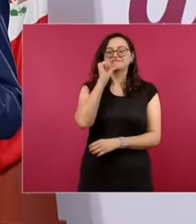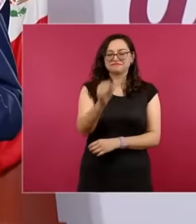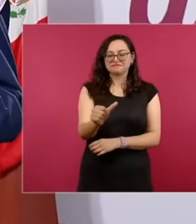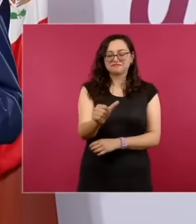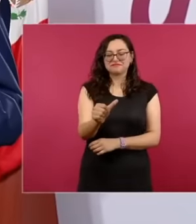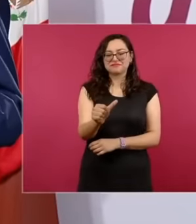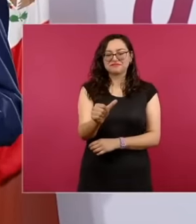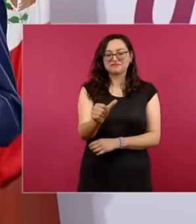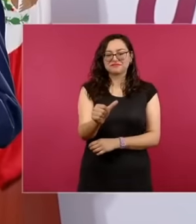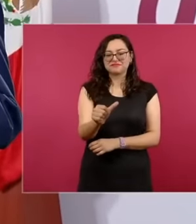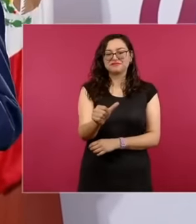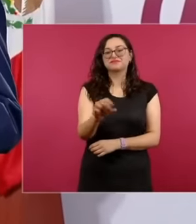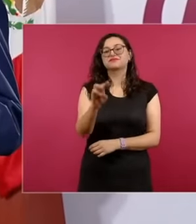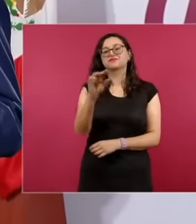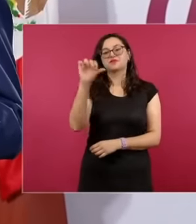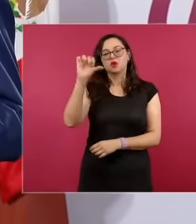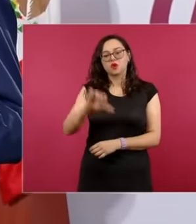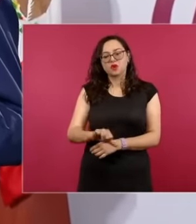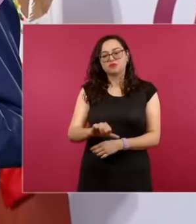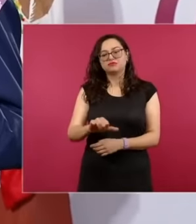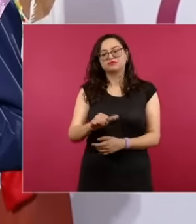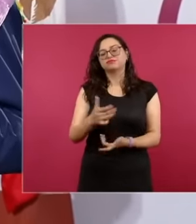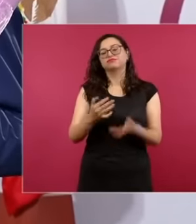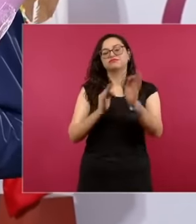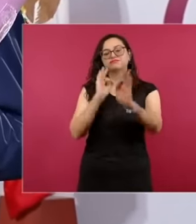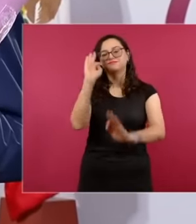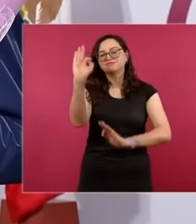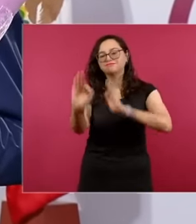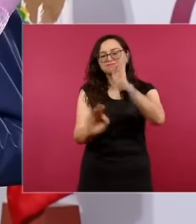Es para las mamás.